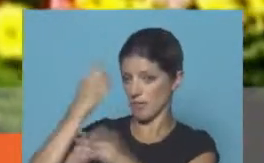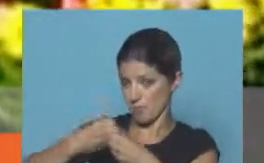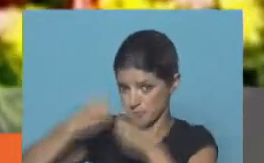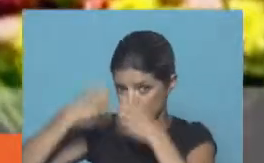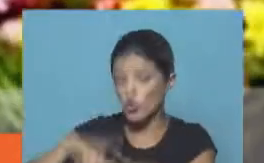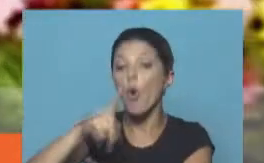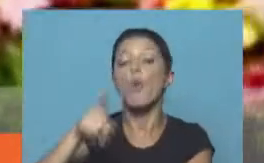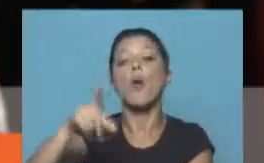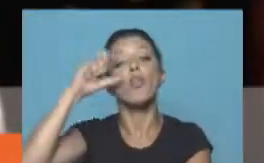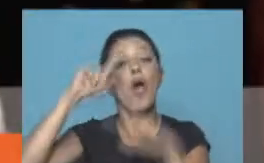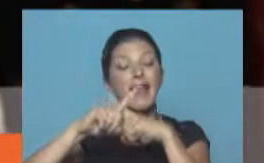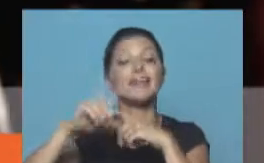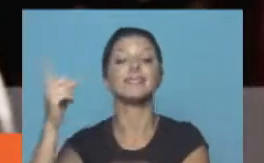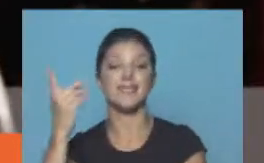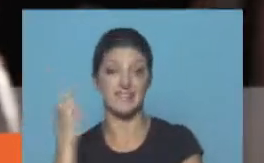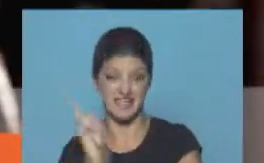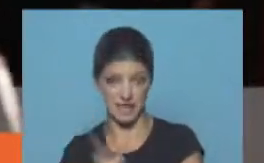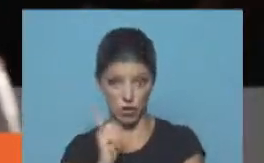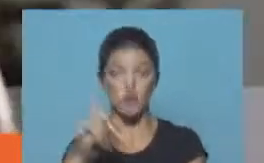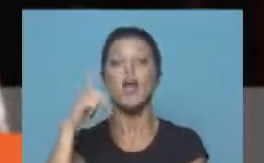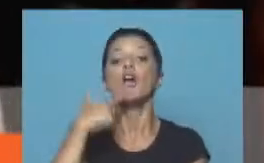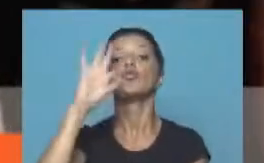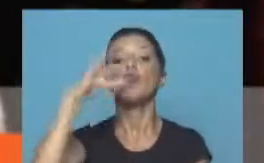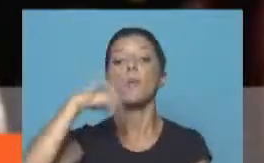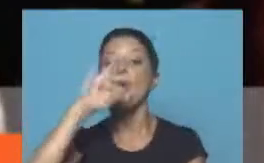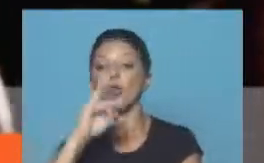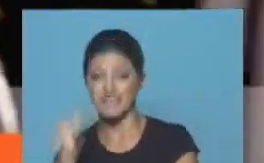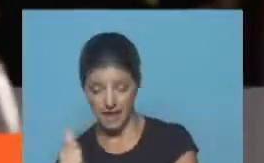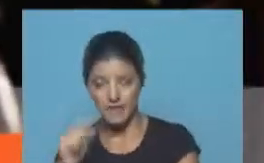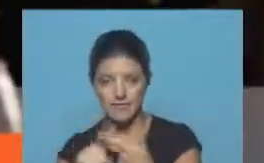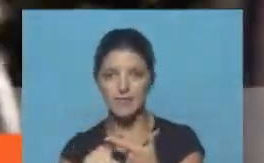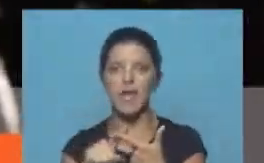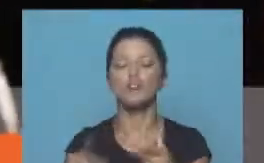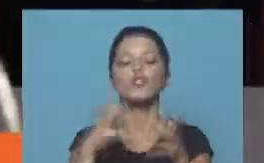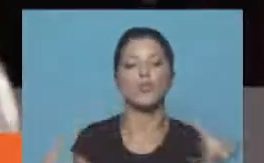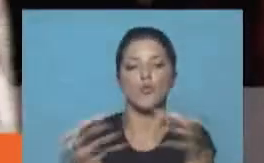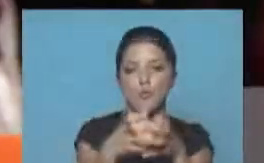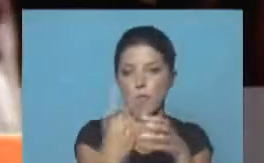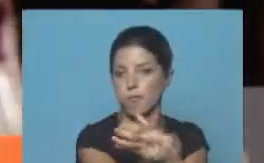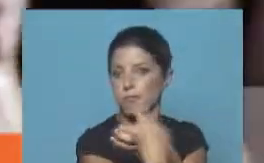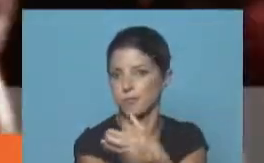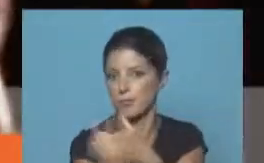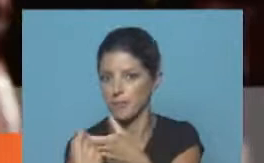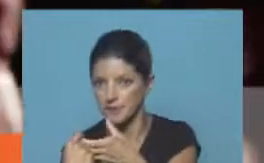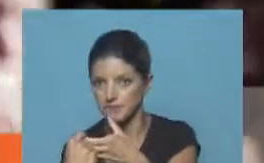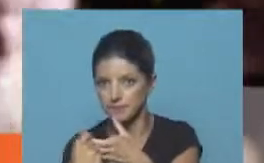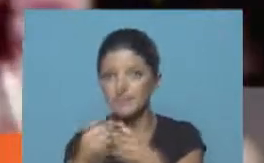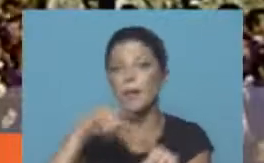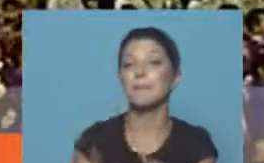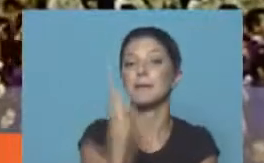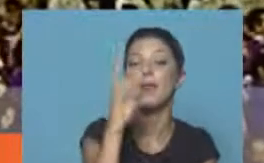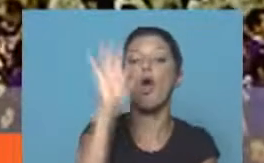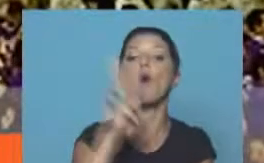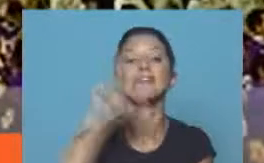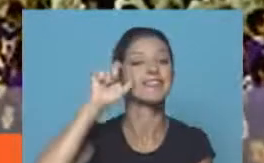Liberal del ex dictador Anastasio Somoza y los sandinistas oficializaron una alianza que cimentó el triunfo de Ortega en las presidenciales